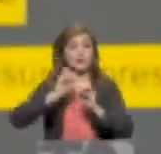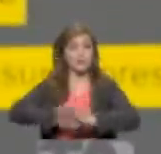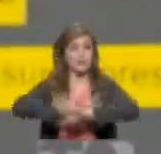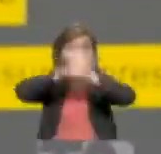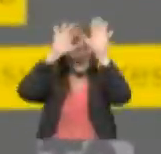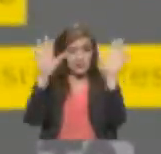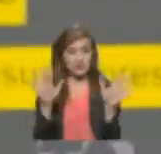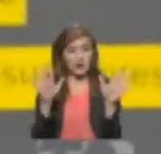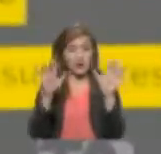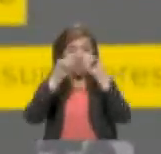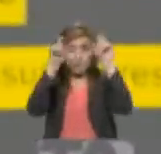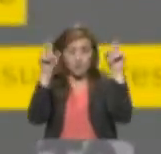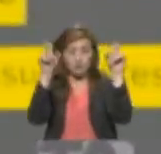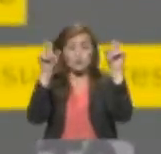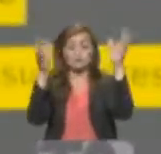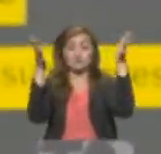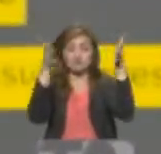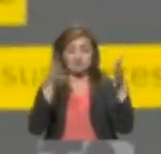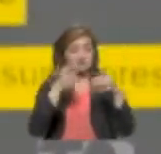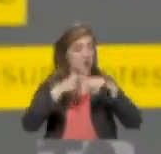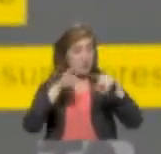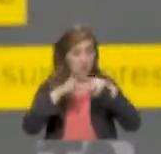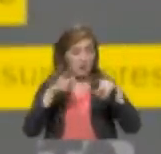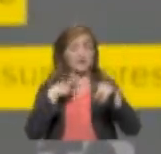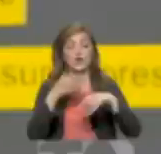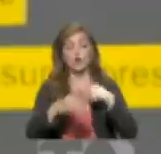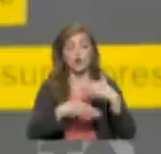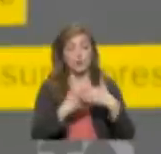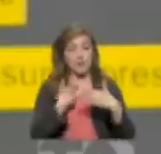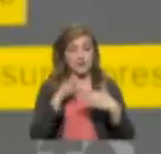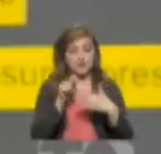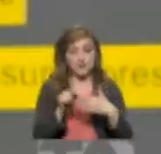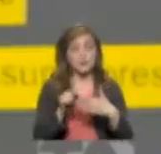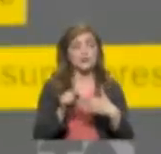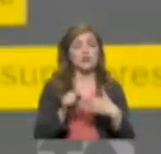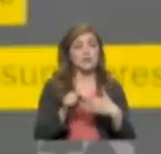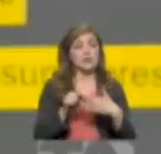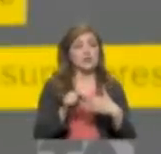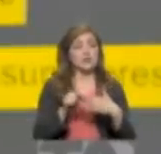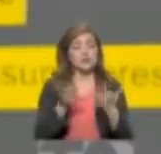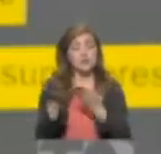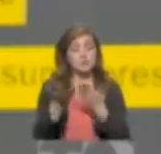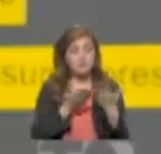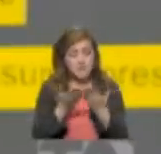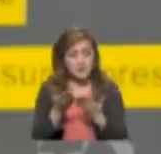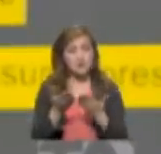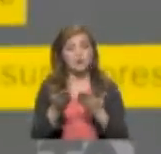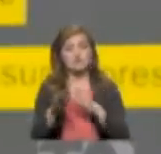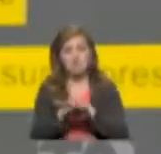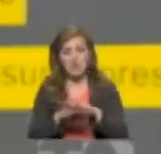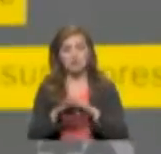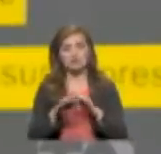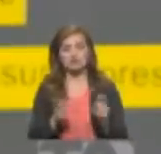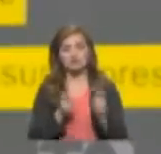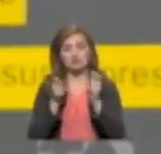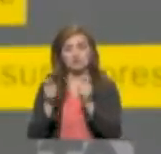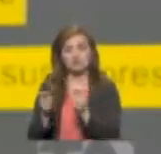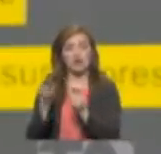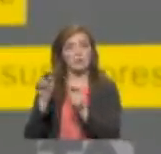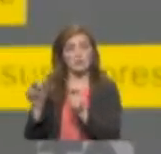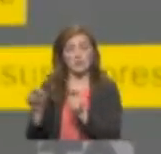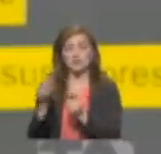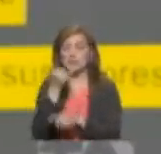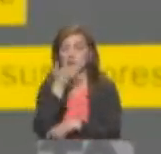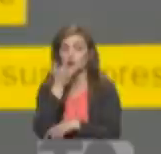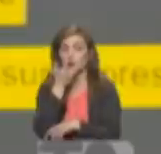proveedores de servicios públicos domiciliarios que sugieren pérdidas por deficiencias técnicas u otras causas imputables a la empresa deberán